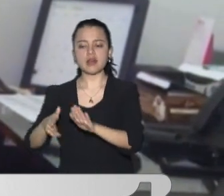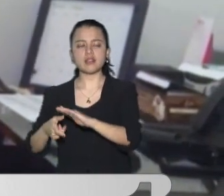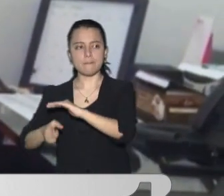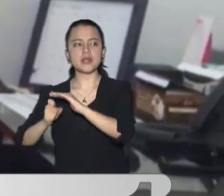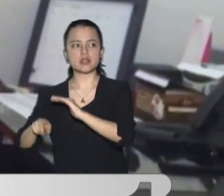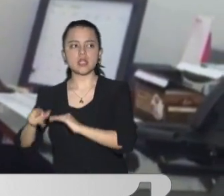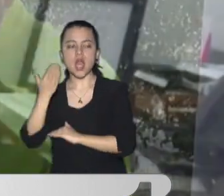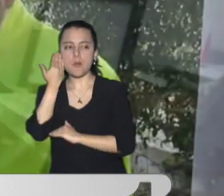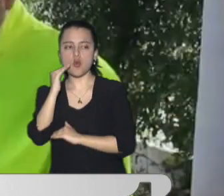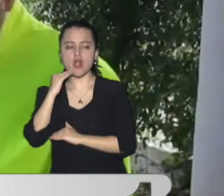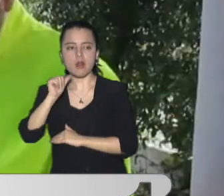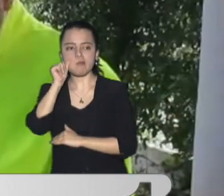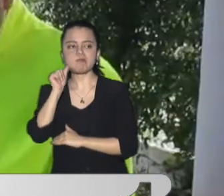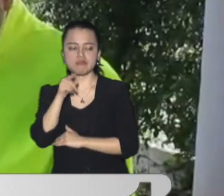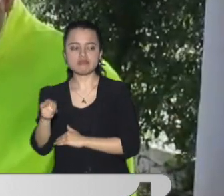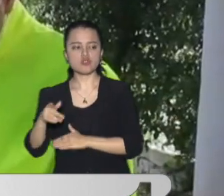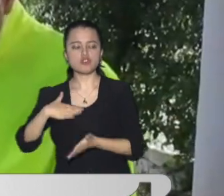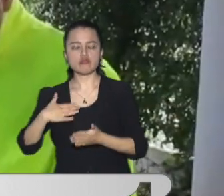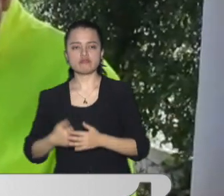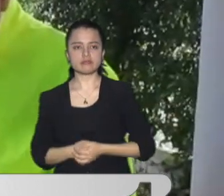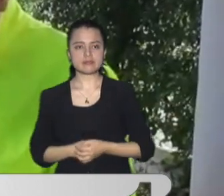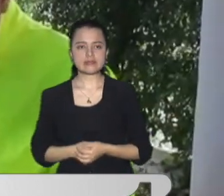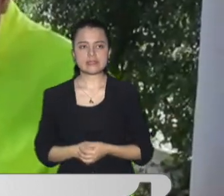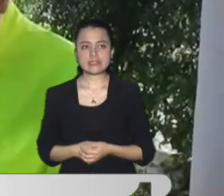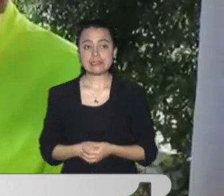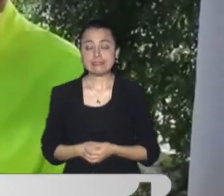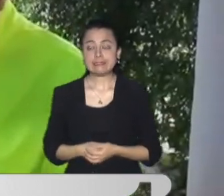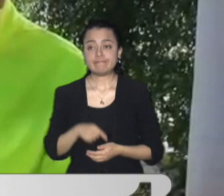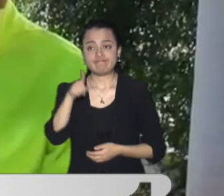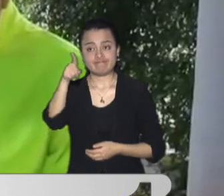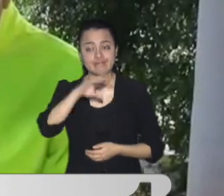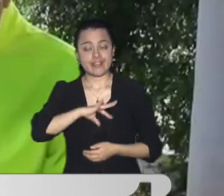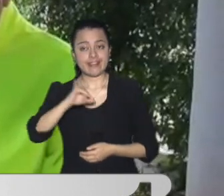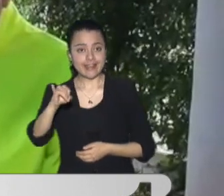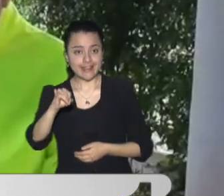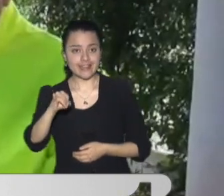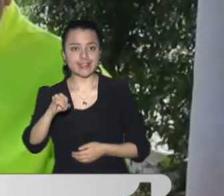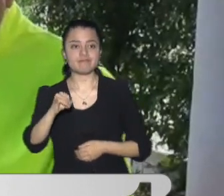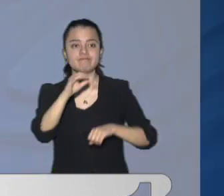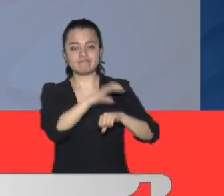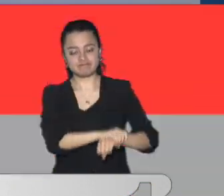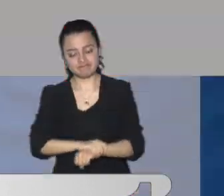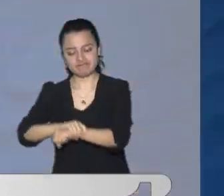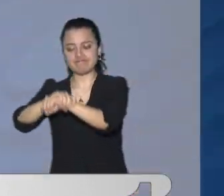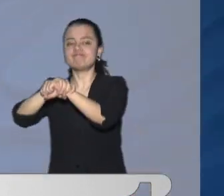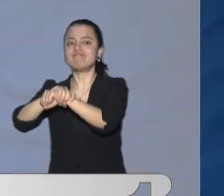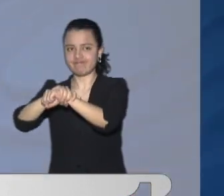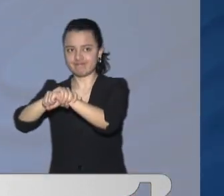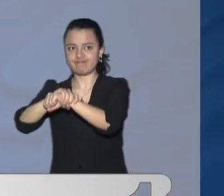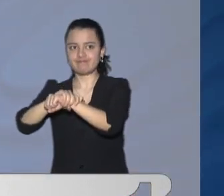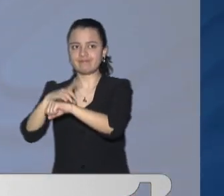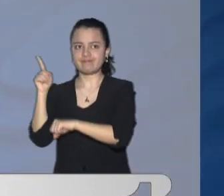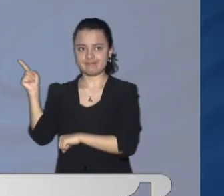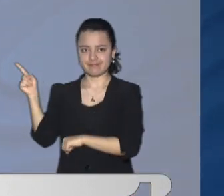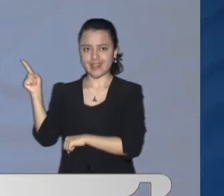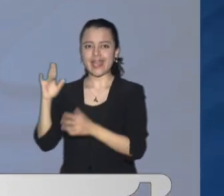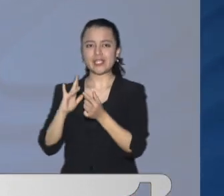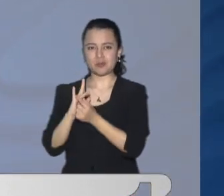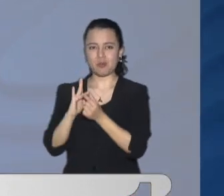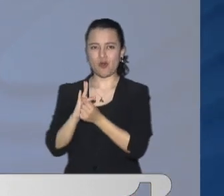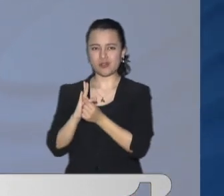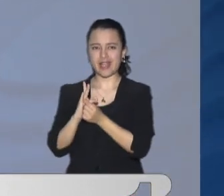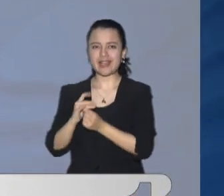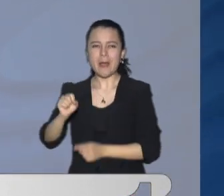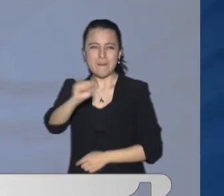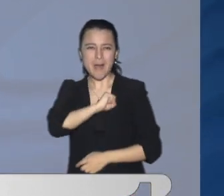señora Yulexis Vallecillas. Mientras que en Cali fue detenido el sujeto que asesinó a su esposa al propinarle 51